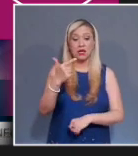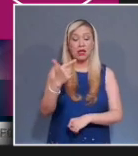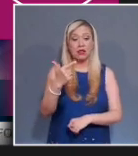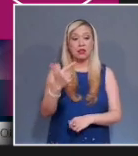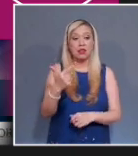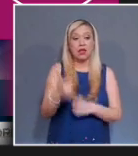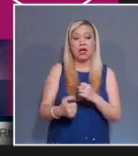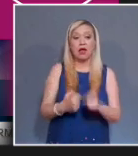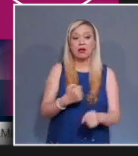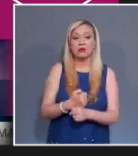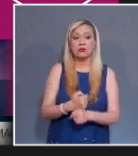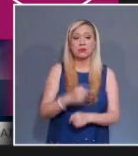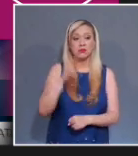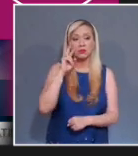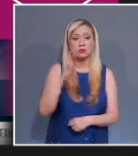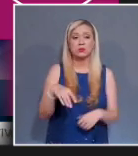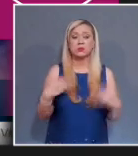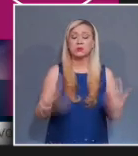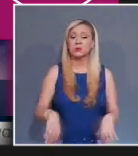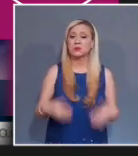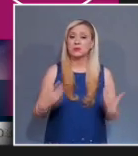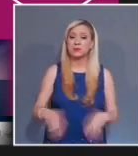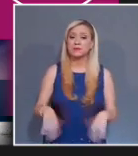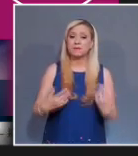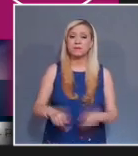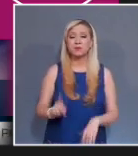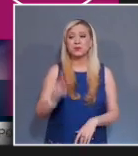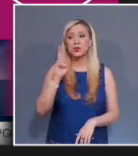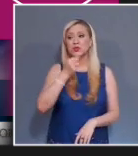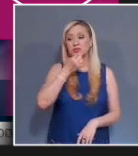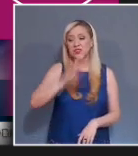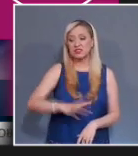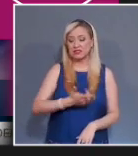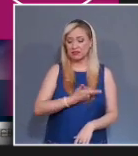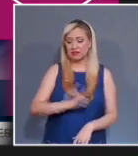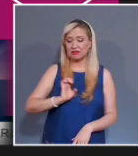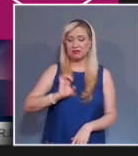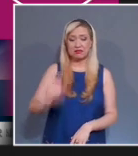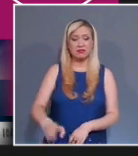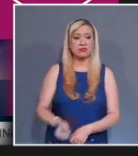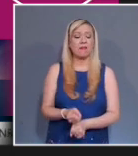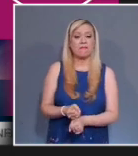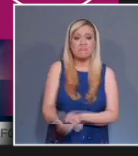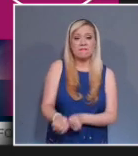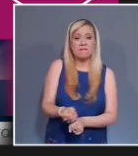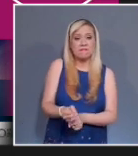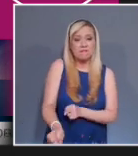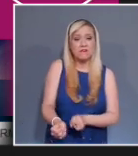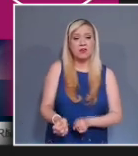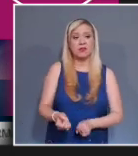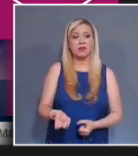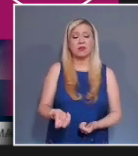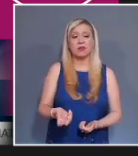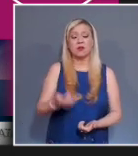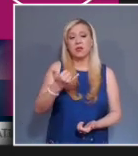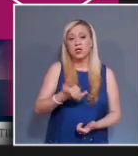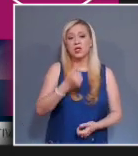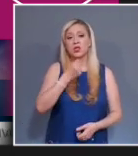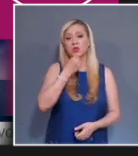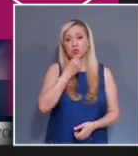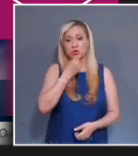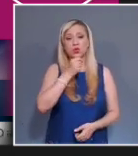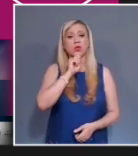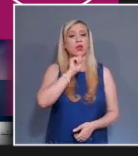por motivo de género justamente se da el maltrato en niñas, niños y adolescentes.